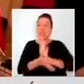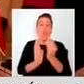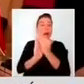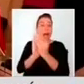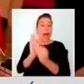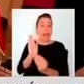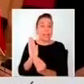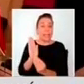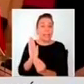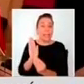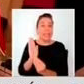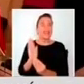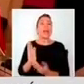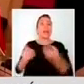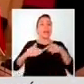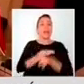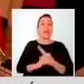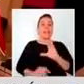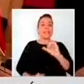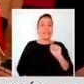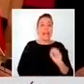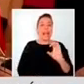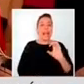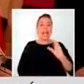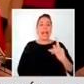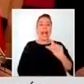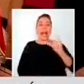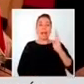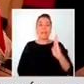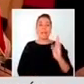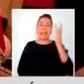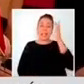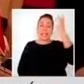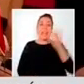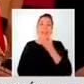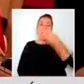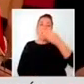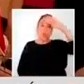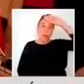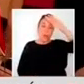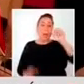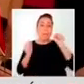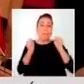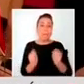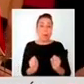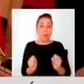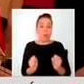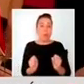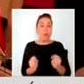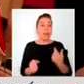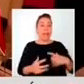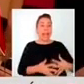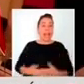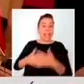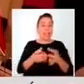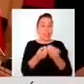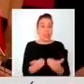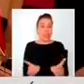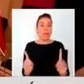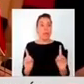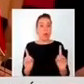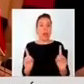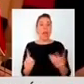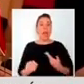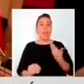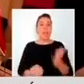la intervención de la CIA, de la KGB, de la inteligencia cubana. Tenemos la oportunidad que, dado que Estados Unidos es una democracia, entregan y clasifican